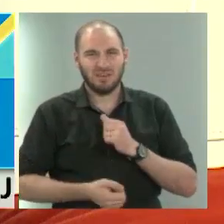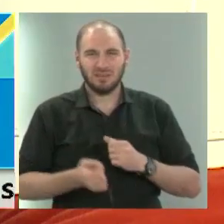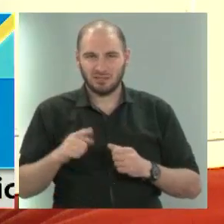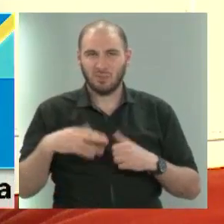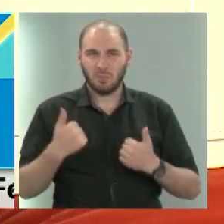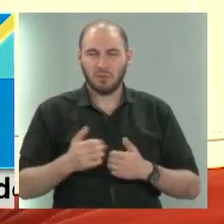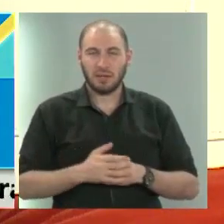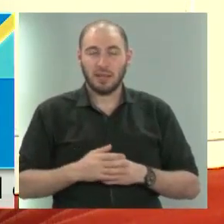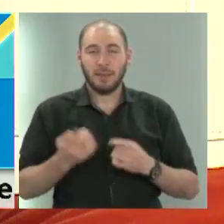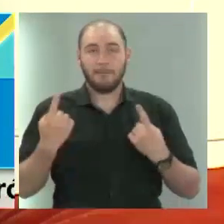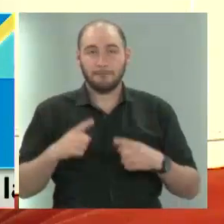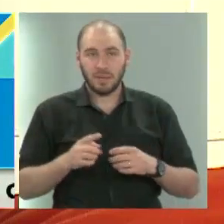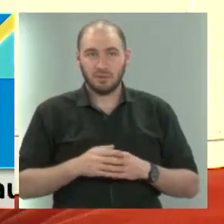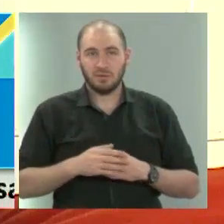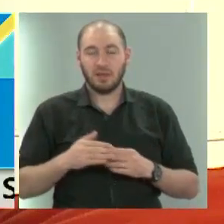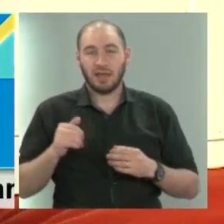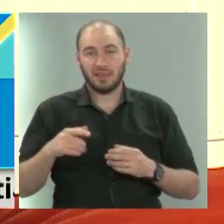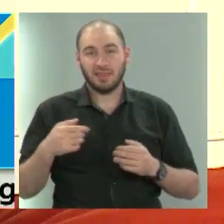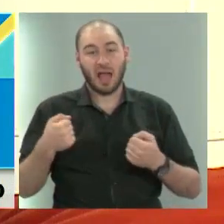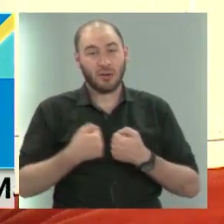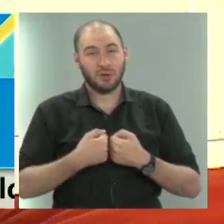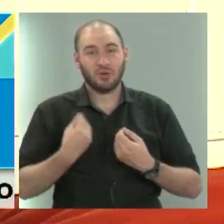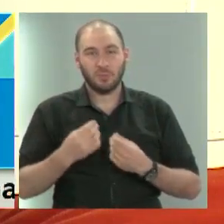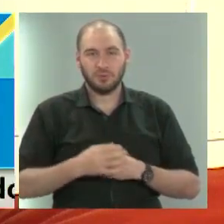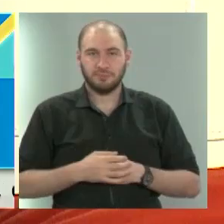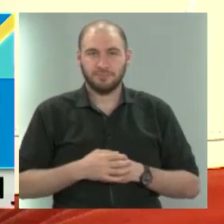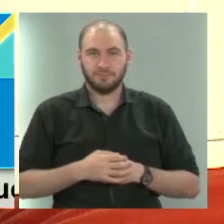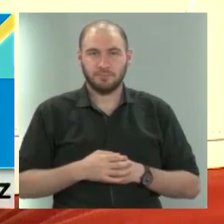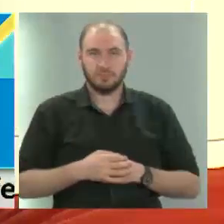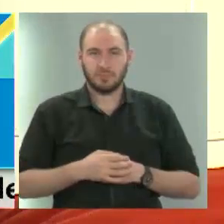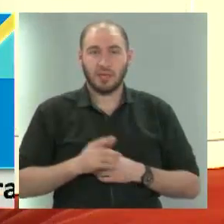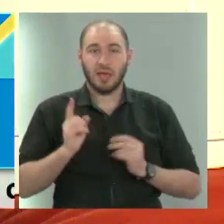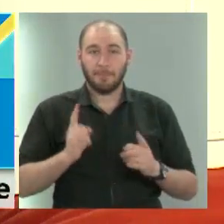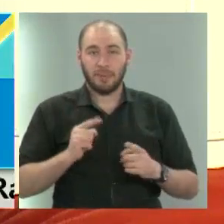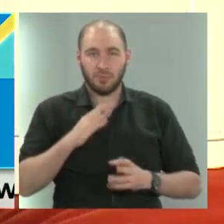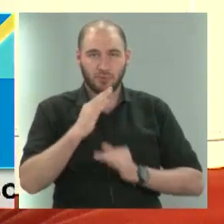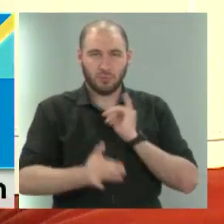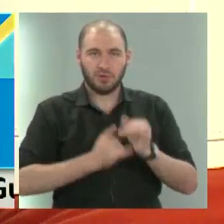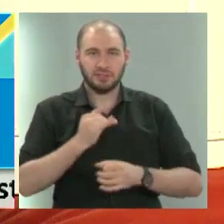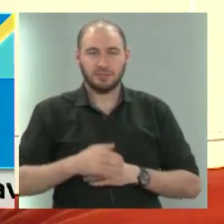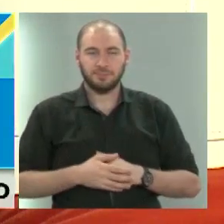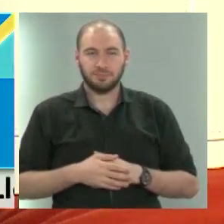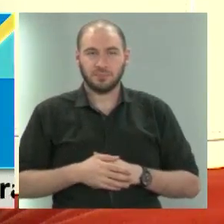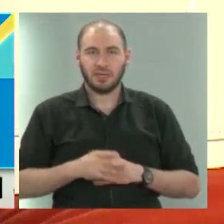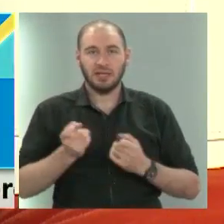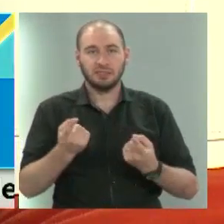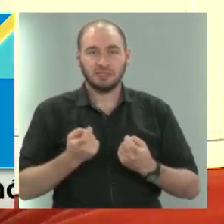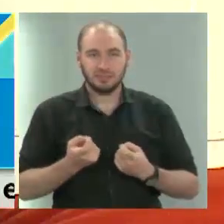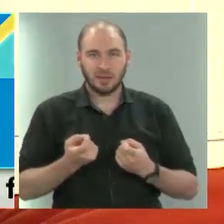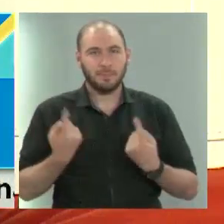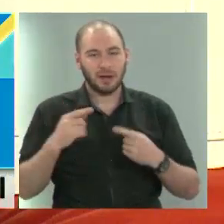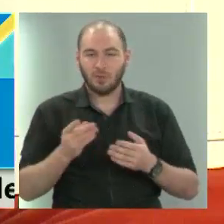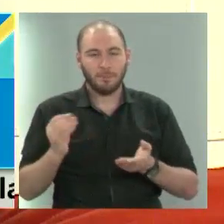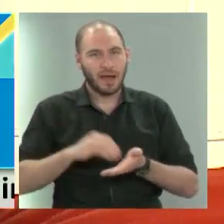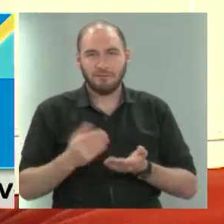muy bien. El tema que totalmente de acuerdo, ¿no? Es no necesariamente, como se dice, ¿no? Es necesario pero no